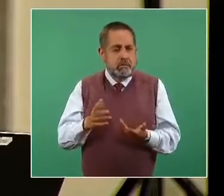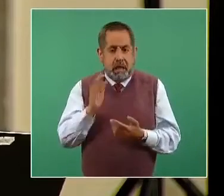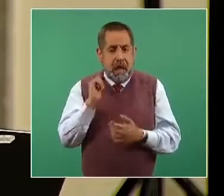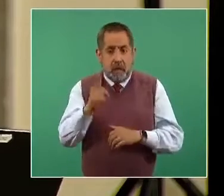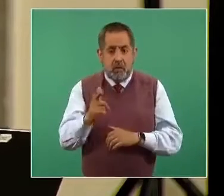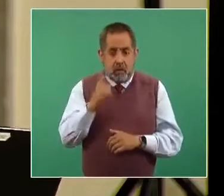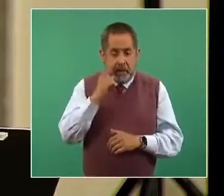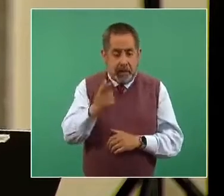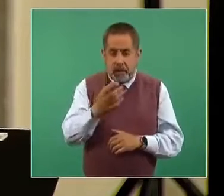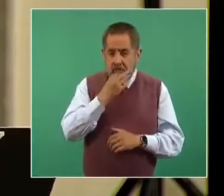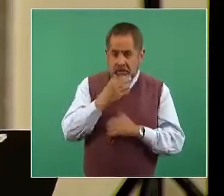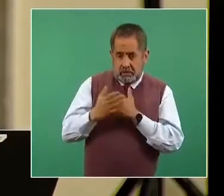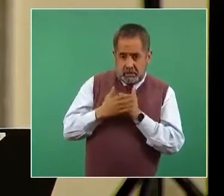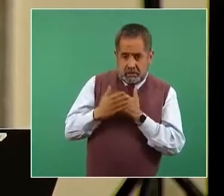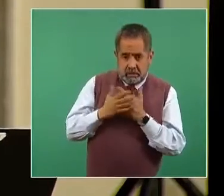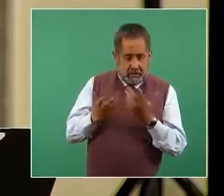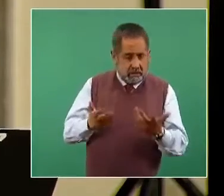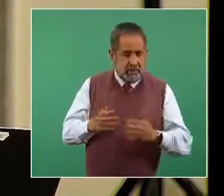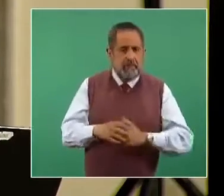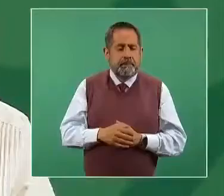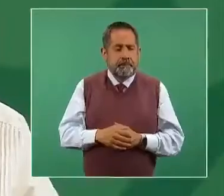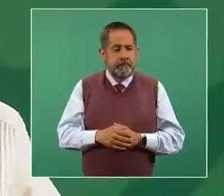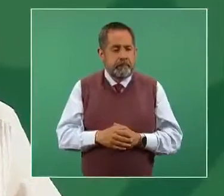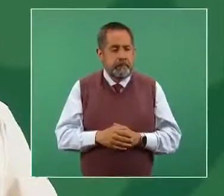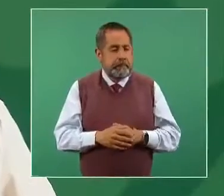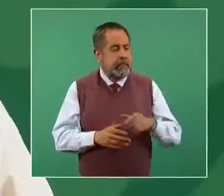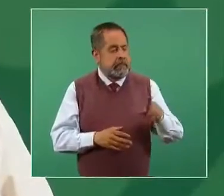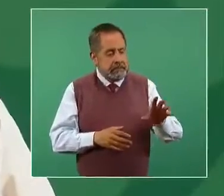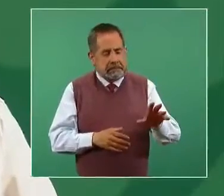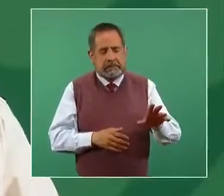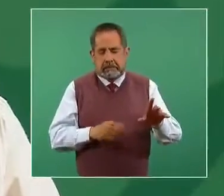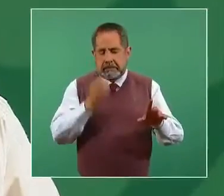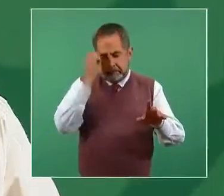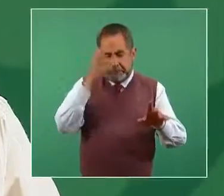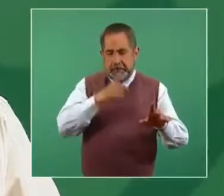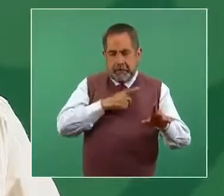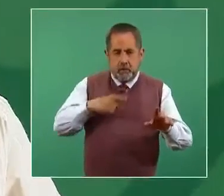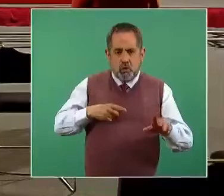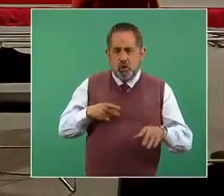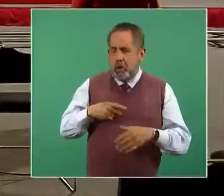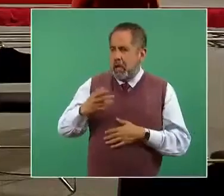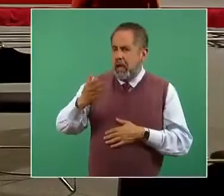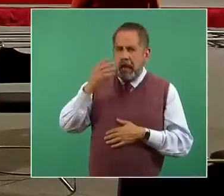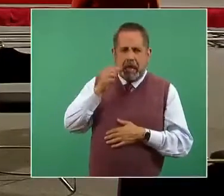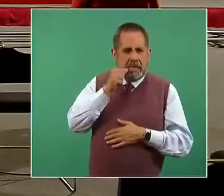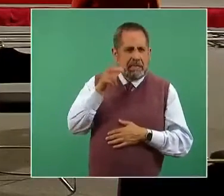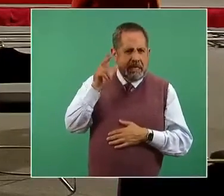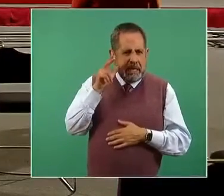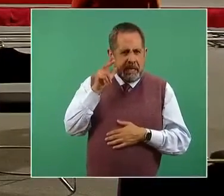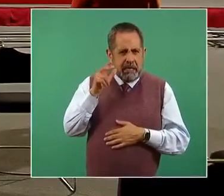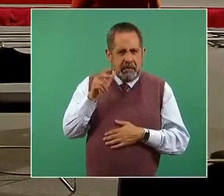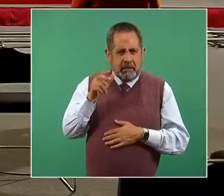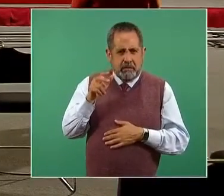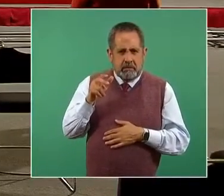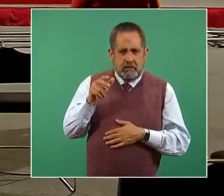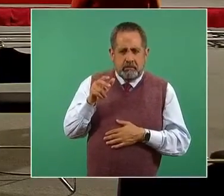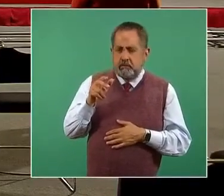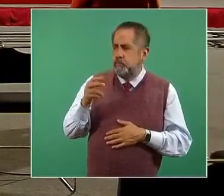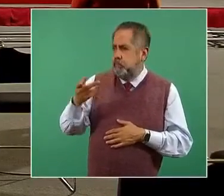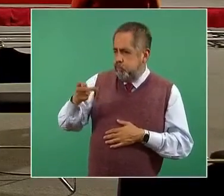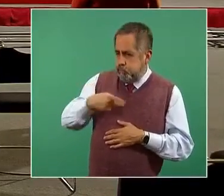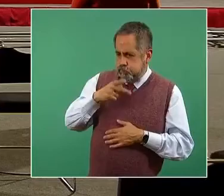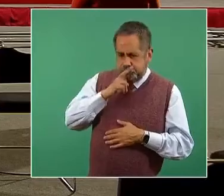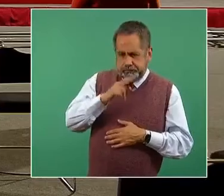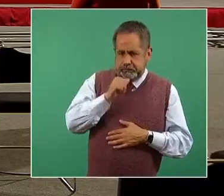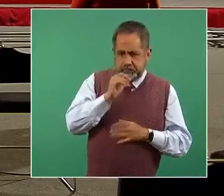puedan facilitárnosla aquí en los siguientes días. Se la debo y le había preguntado a Arturo Contreras anteayer o ayer. Vamos a darle